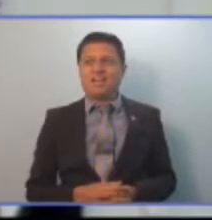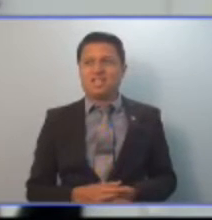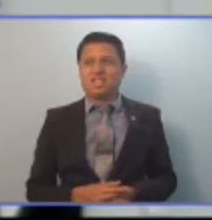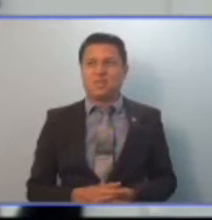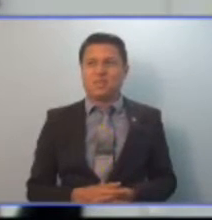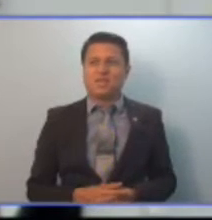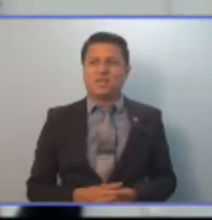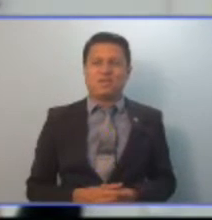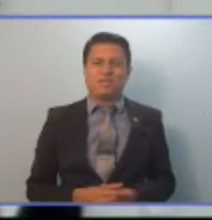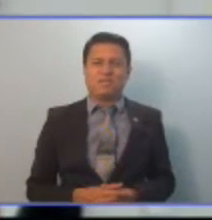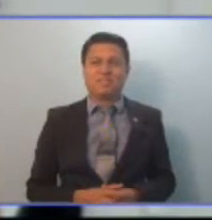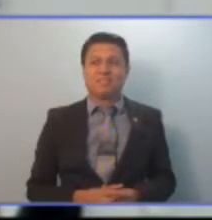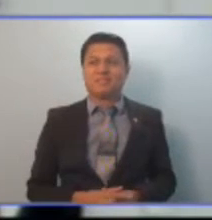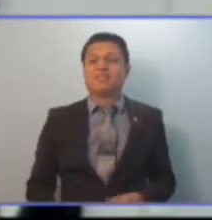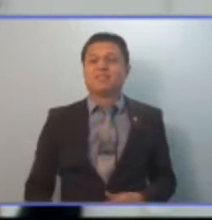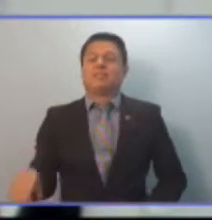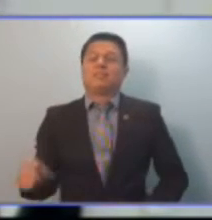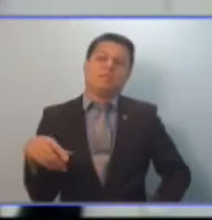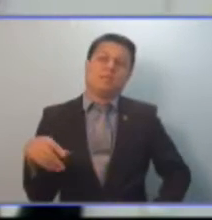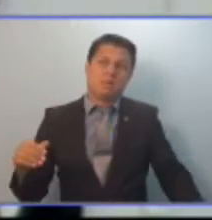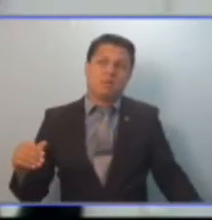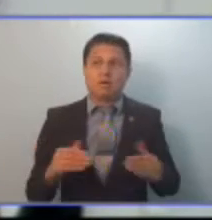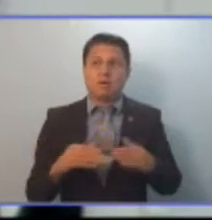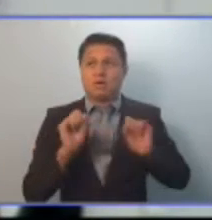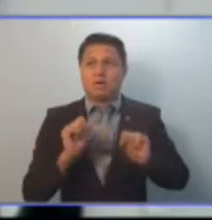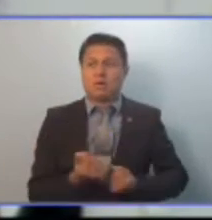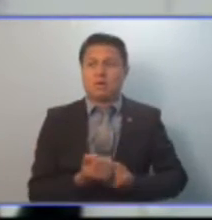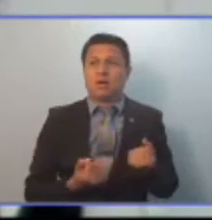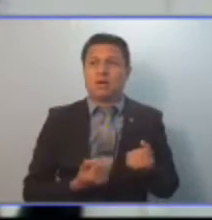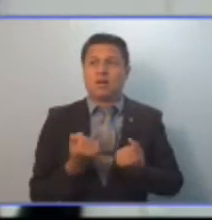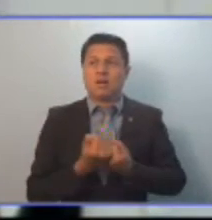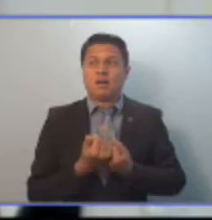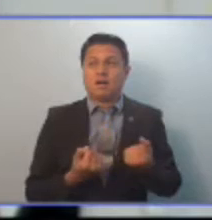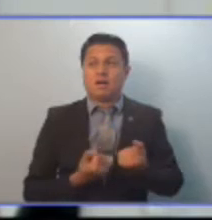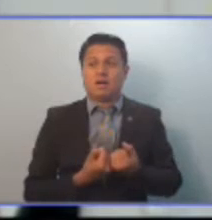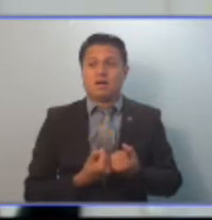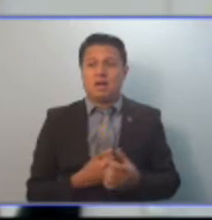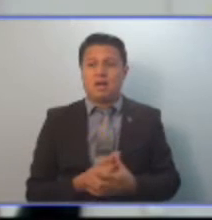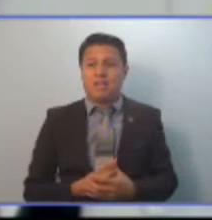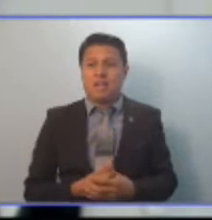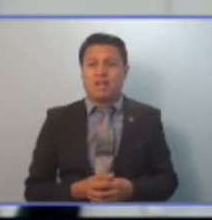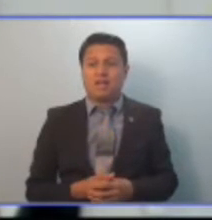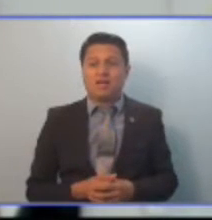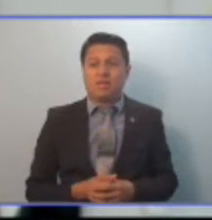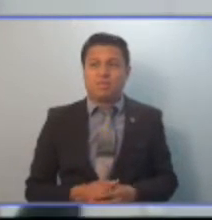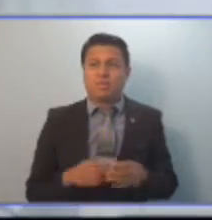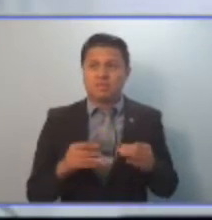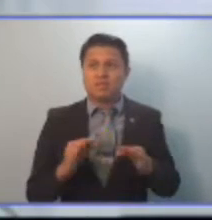han permitido poder aquilatar esa situación.